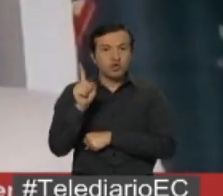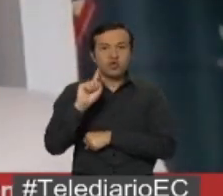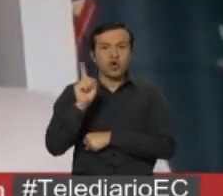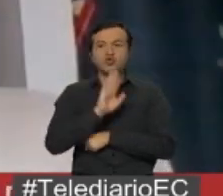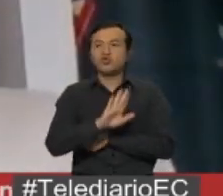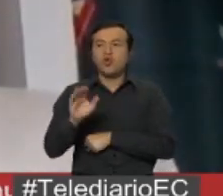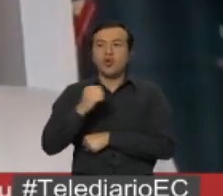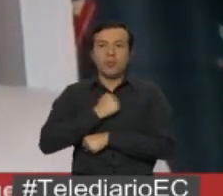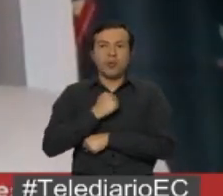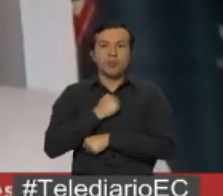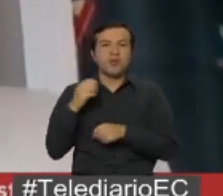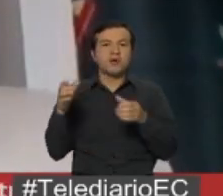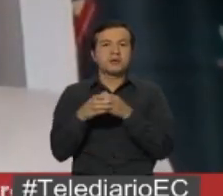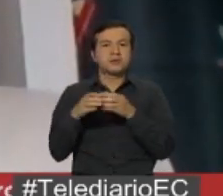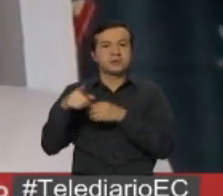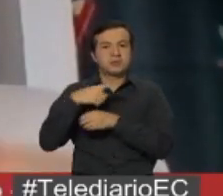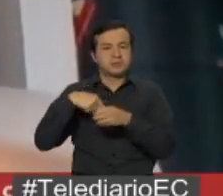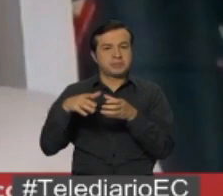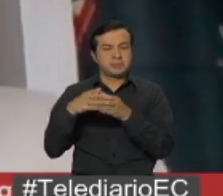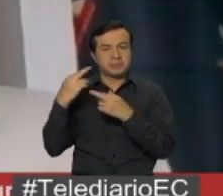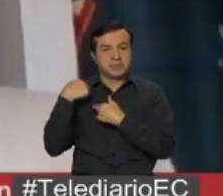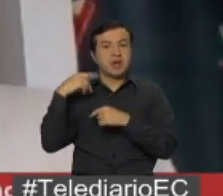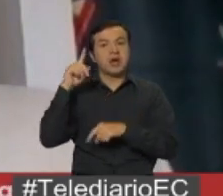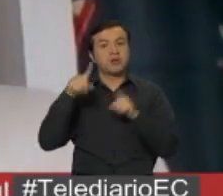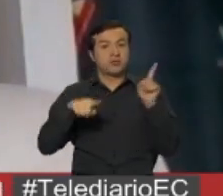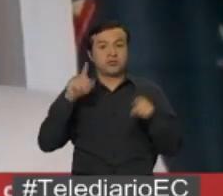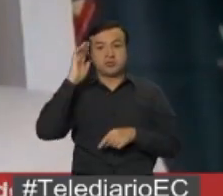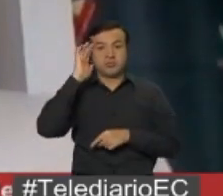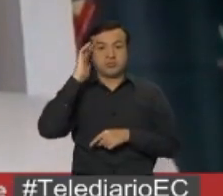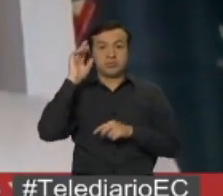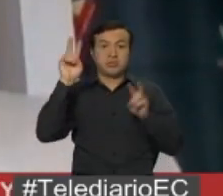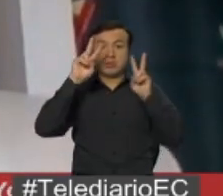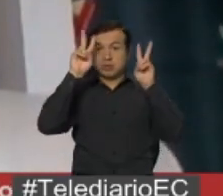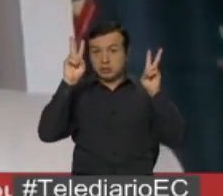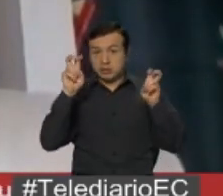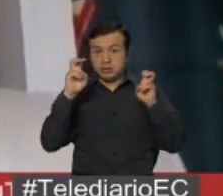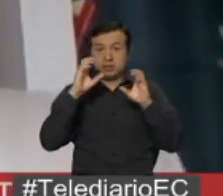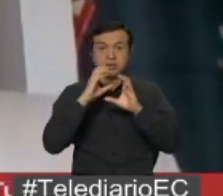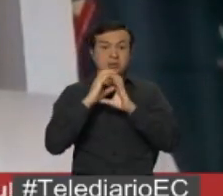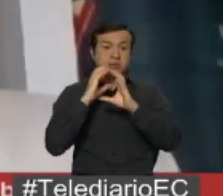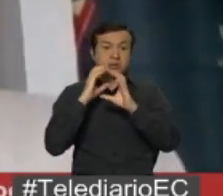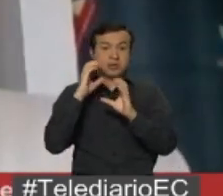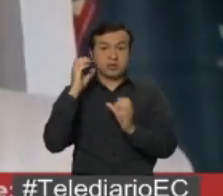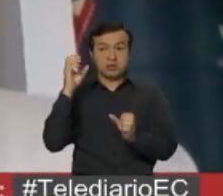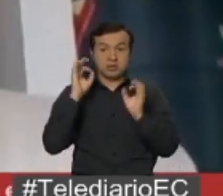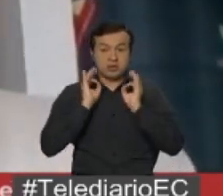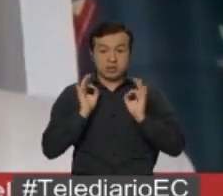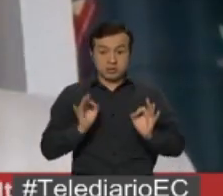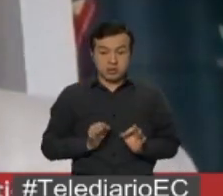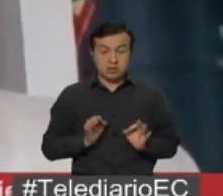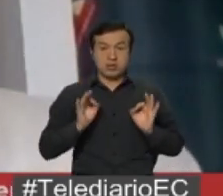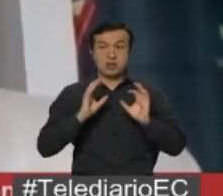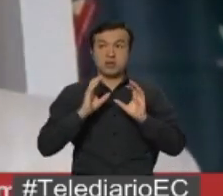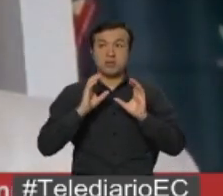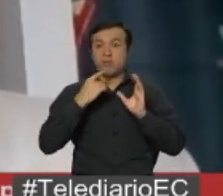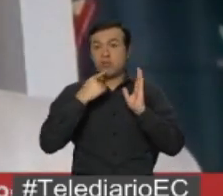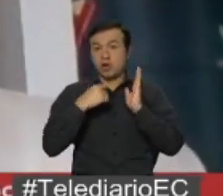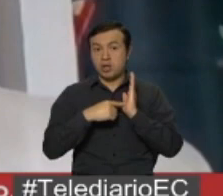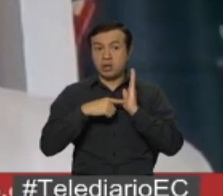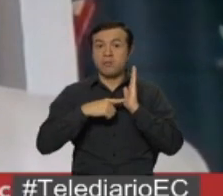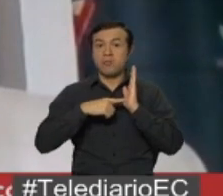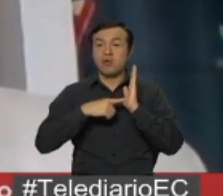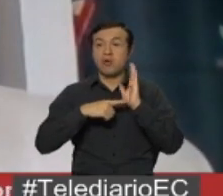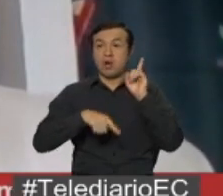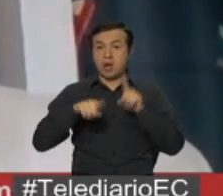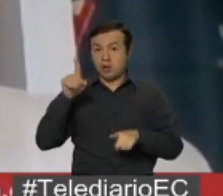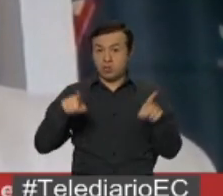respecto de sus socios como por ejemplo lo que tiene que ver con el sector transporte las cooperativas de transporte tienen